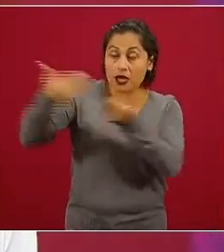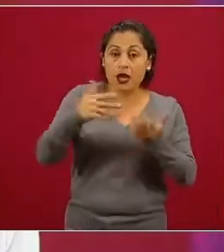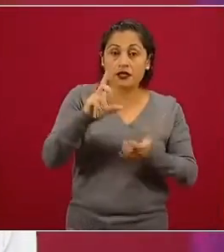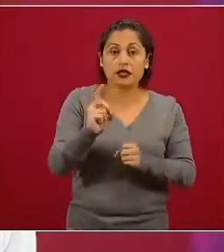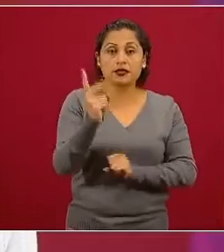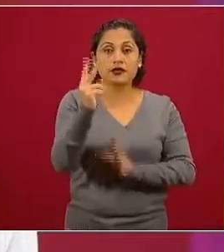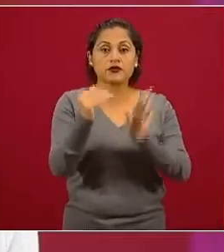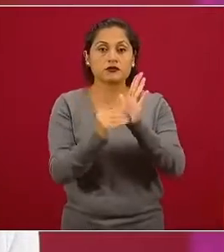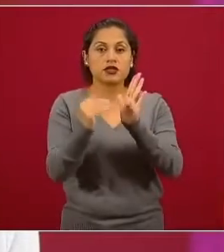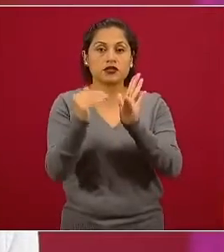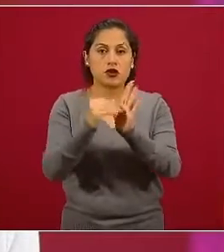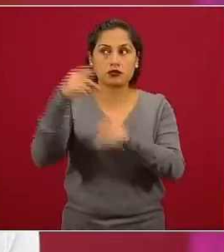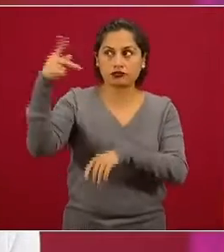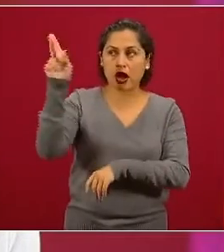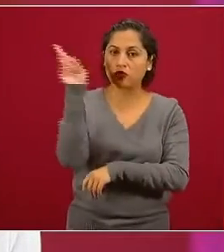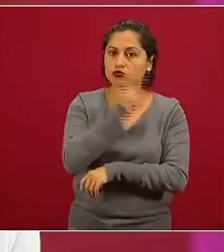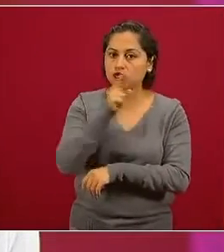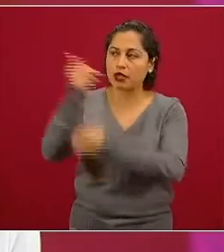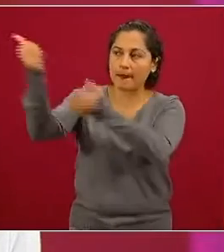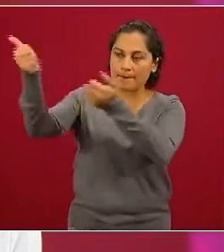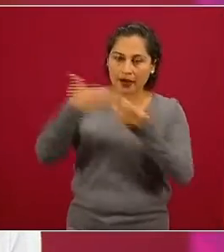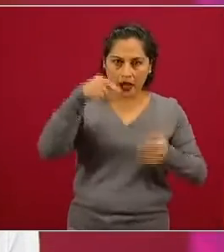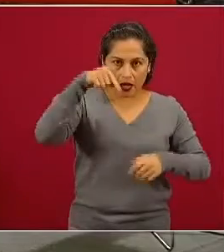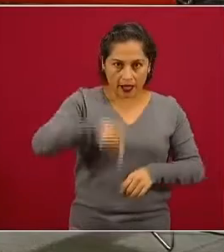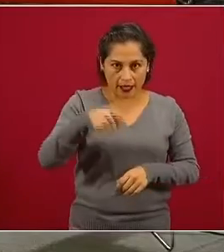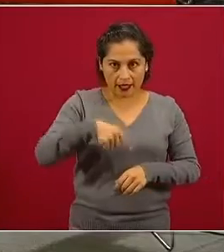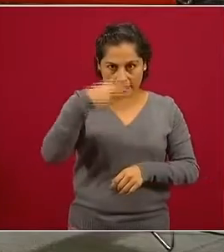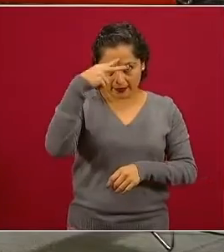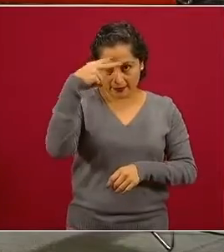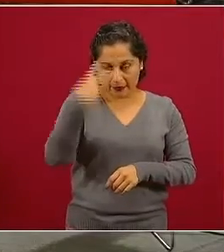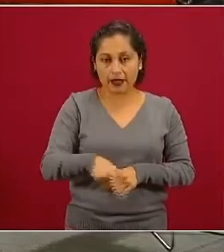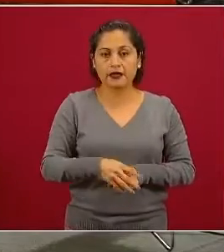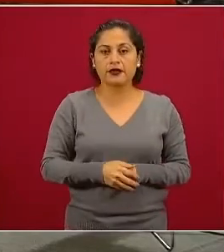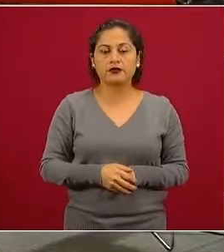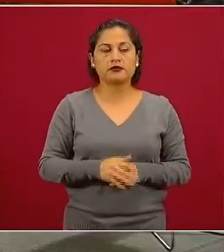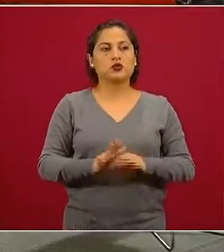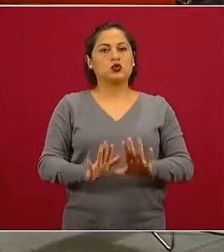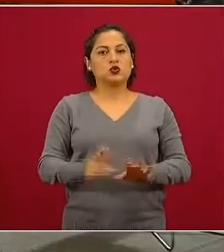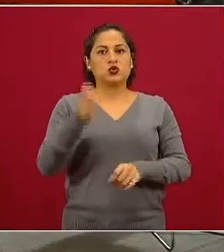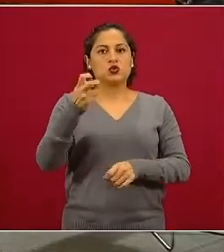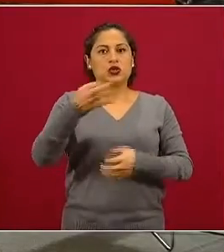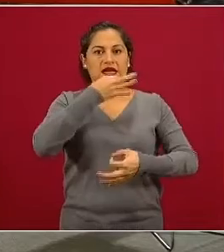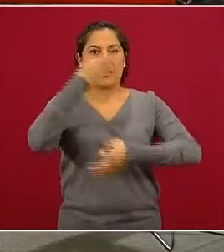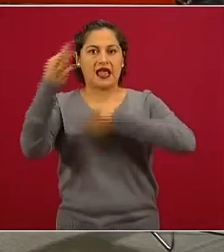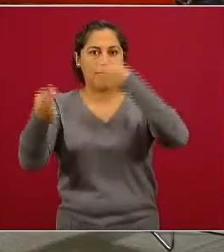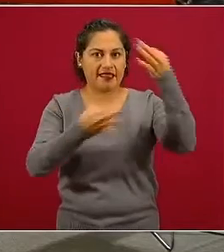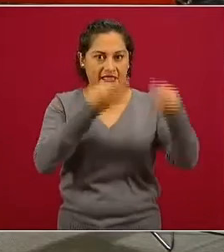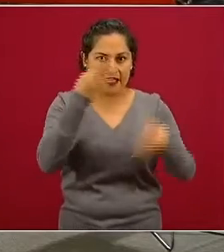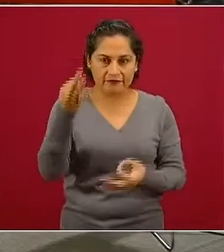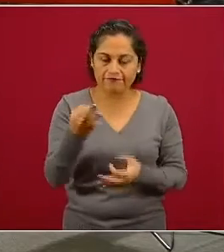un amparo en acuerdos concretos ya sobre la distribución de vacunas. Concretamente, en el caso de la